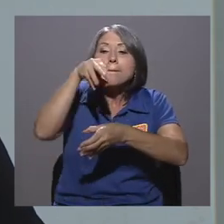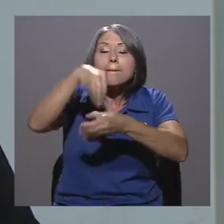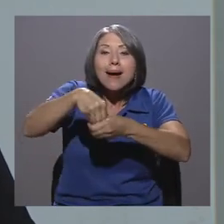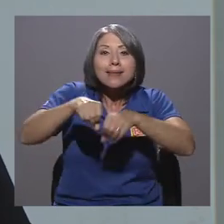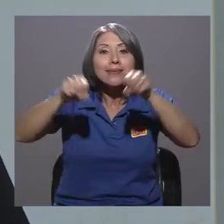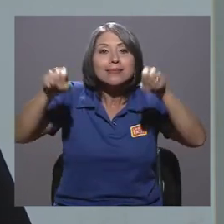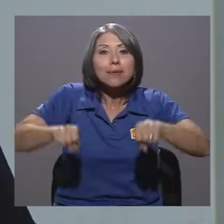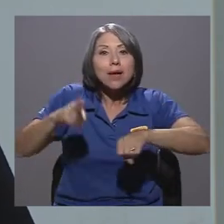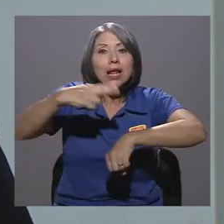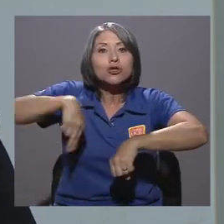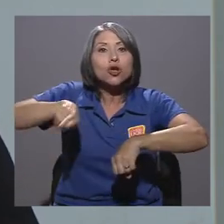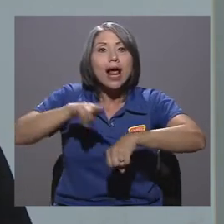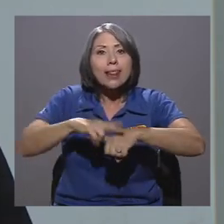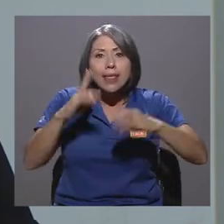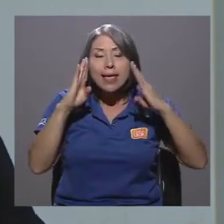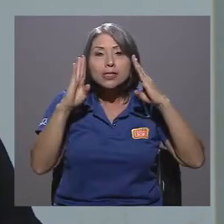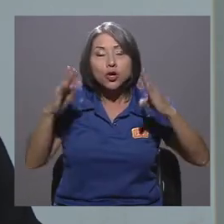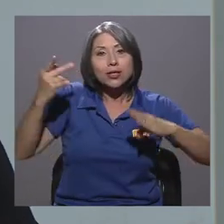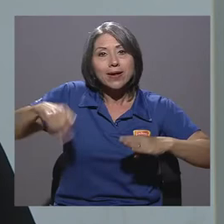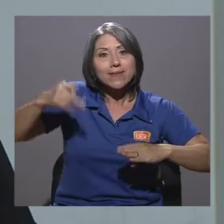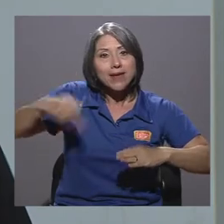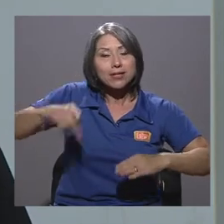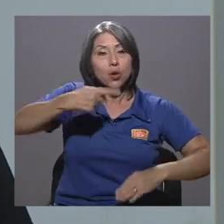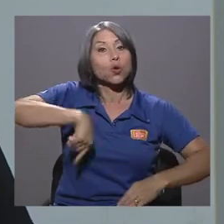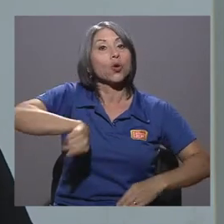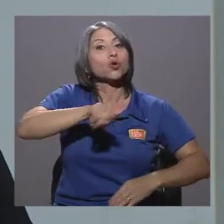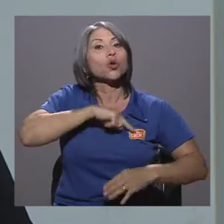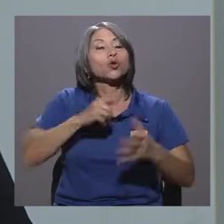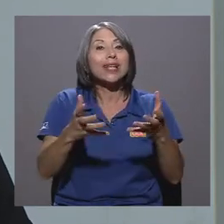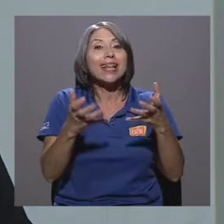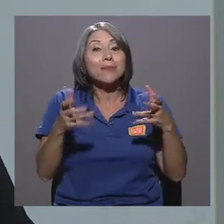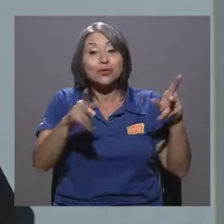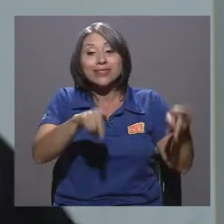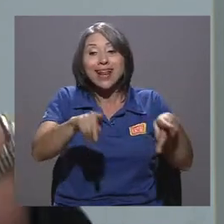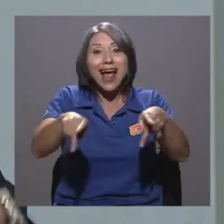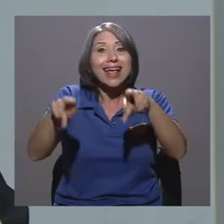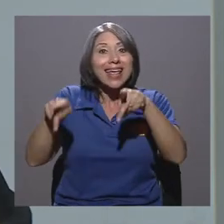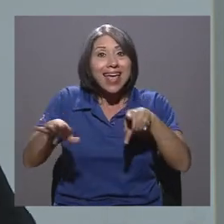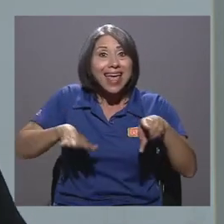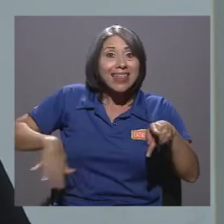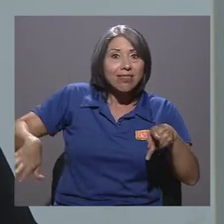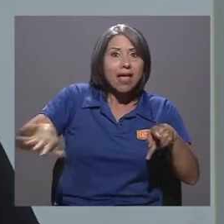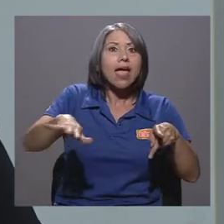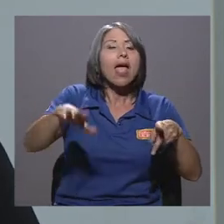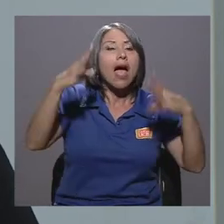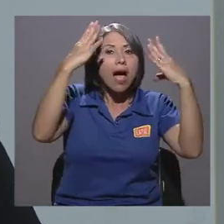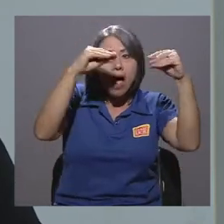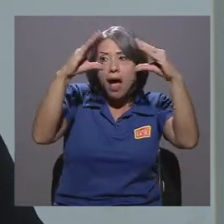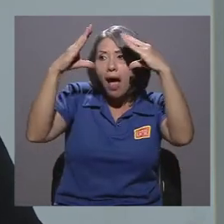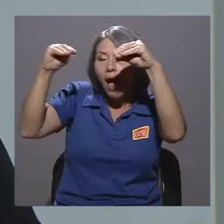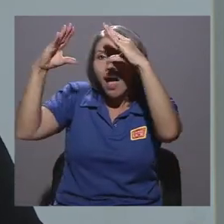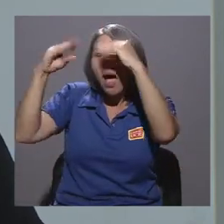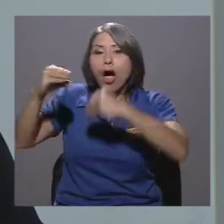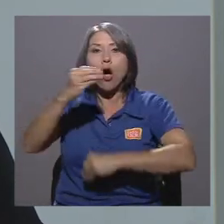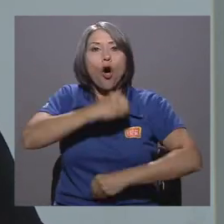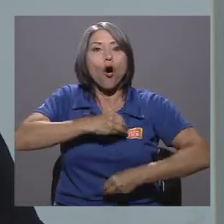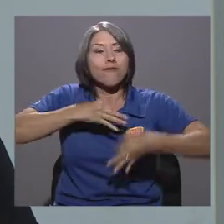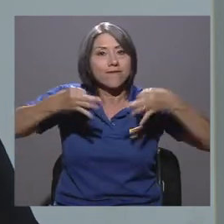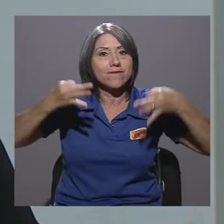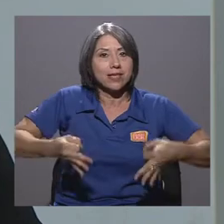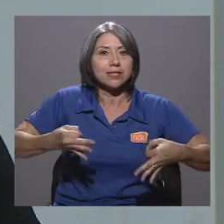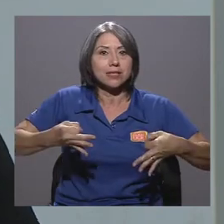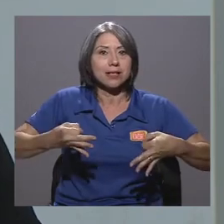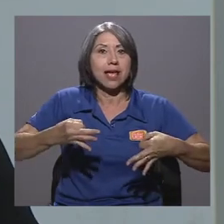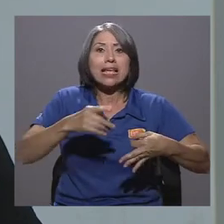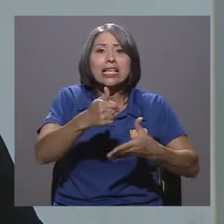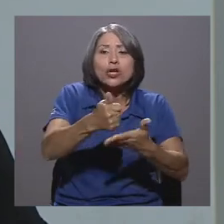Riesgo, estamos trabajando en que la gente justamente se informe de fuentes oficiales y que nos